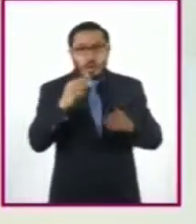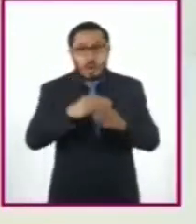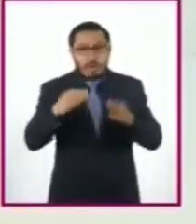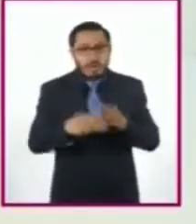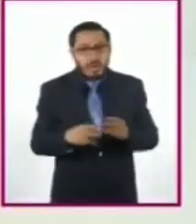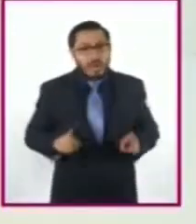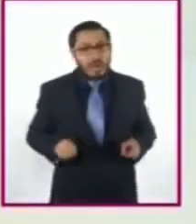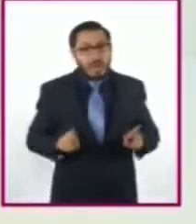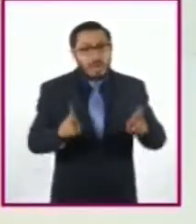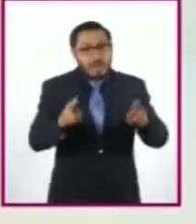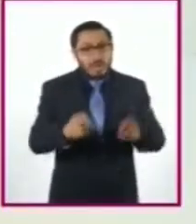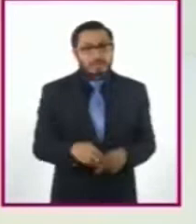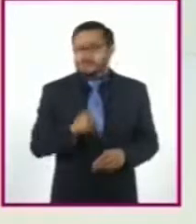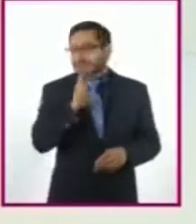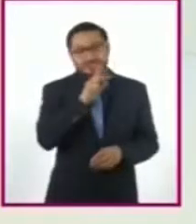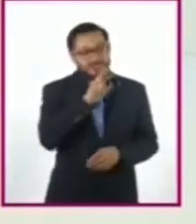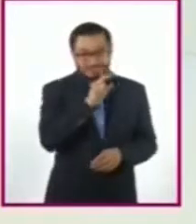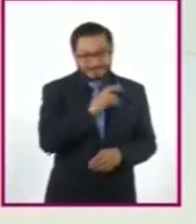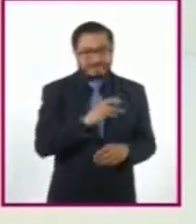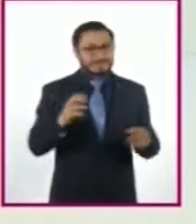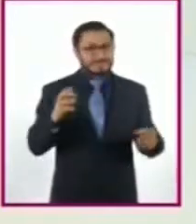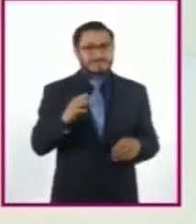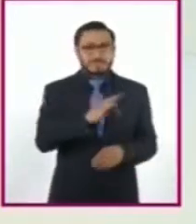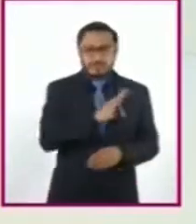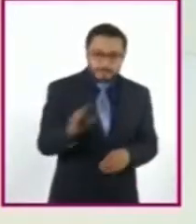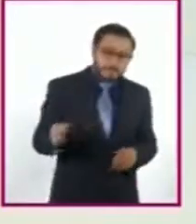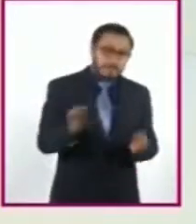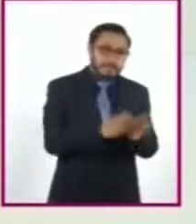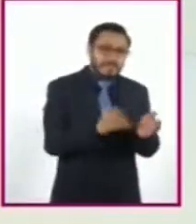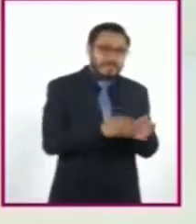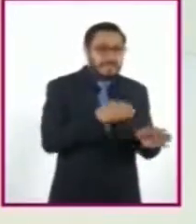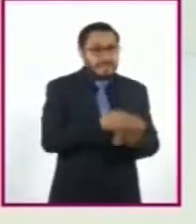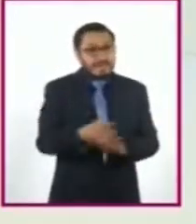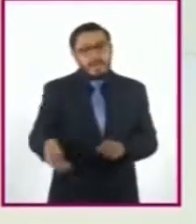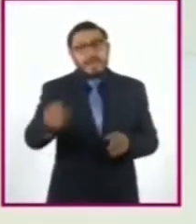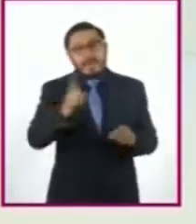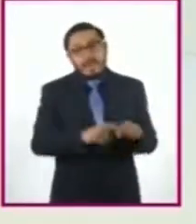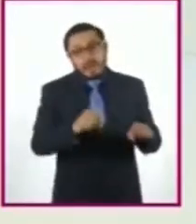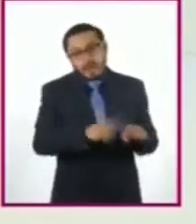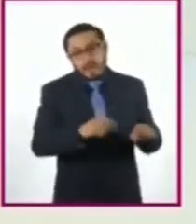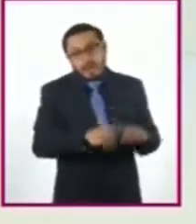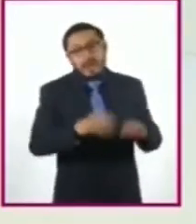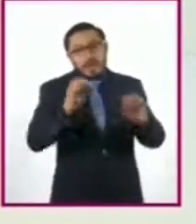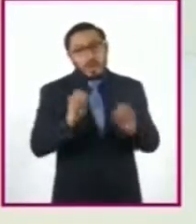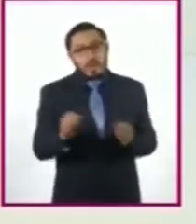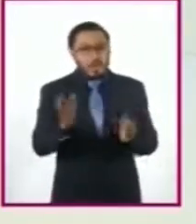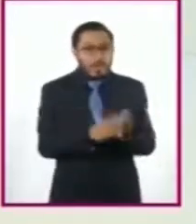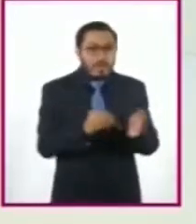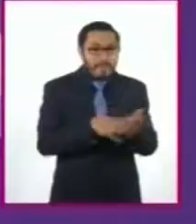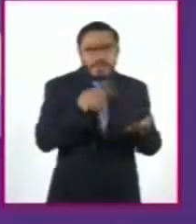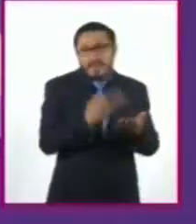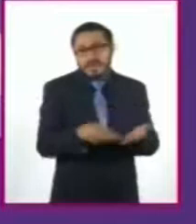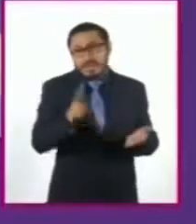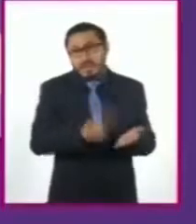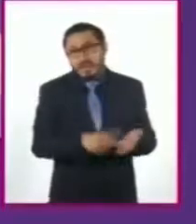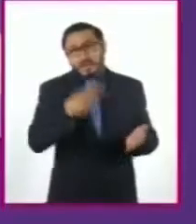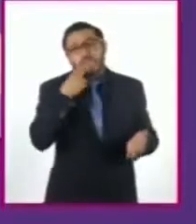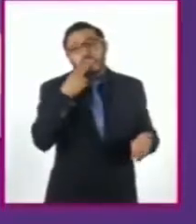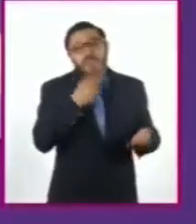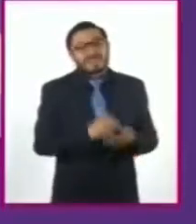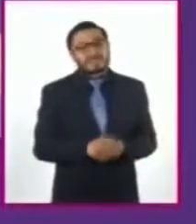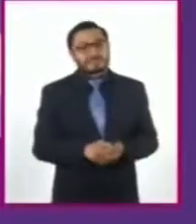recortable, pueden hacer uso de sus colores o papel reciclado que tengan a la mano. En